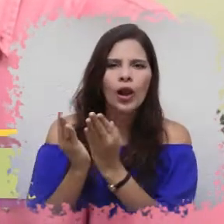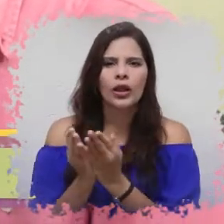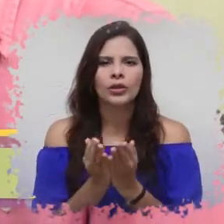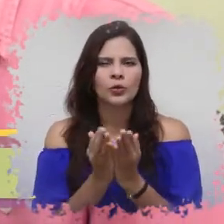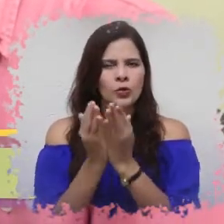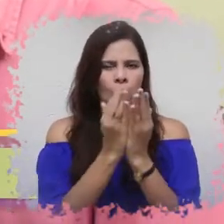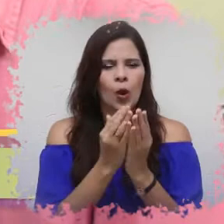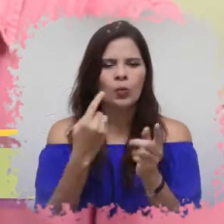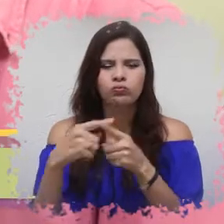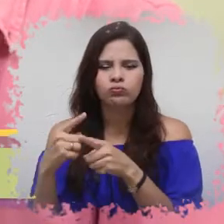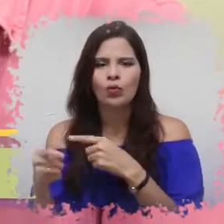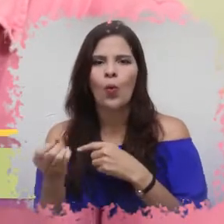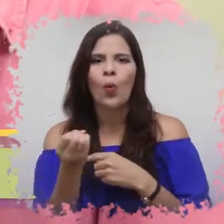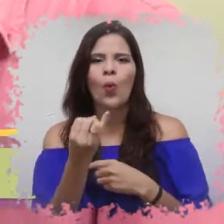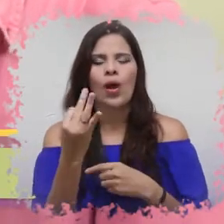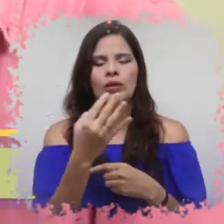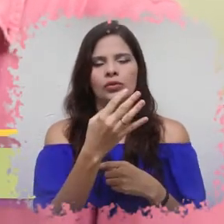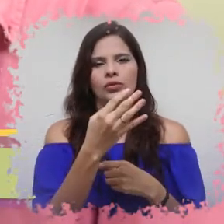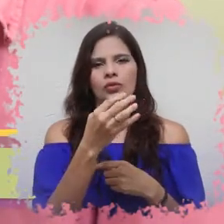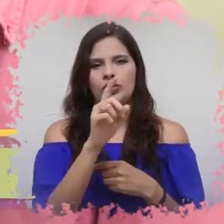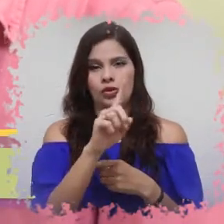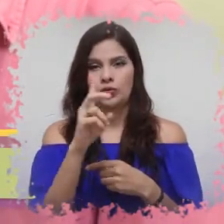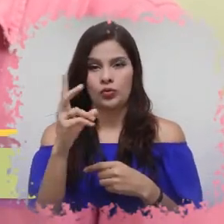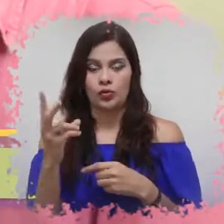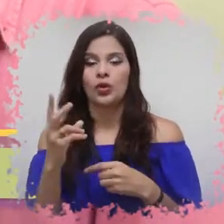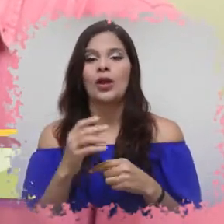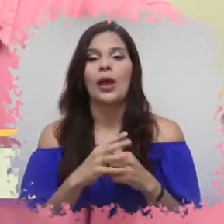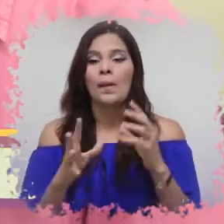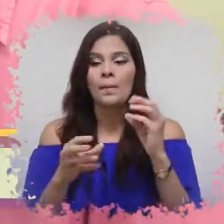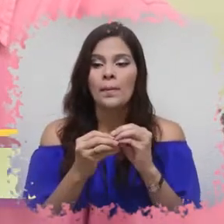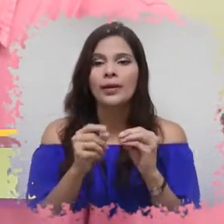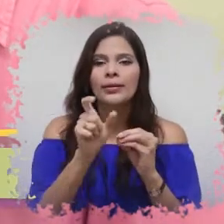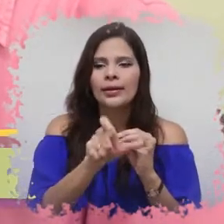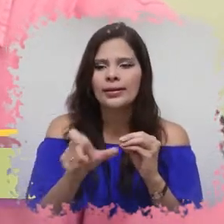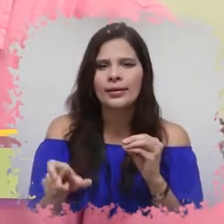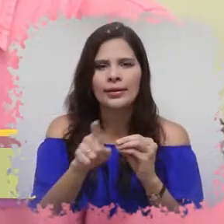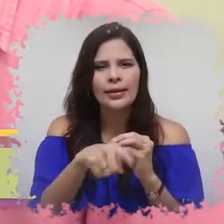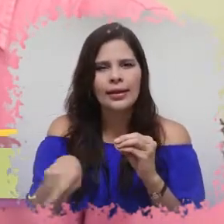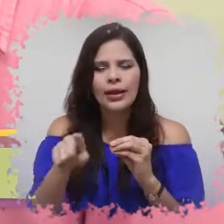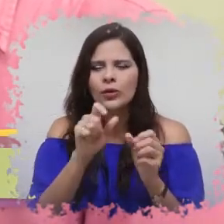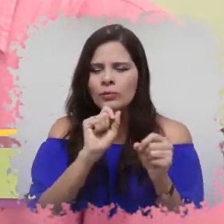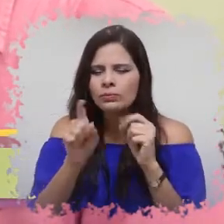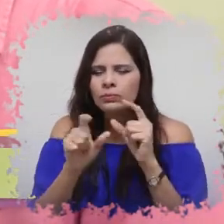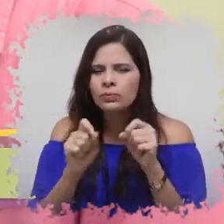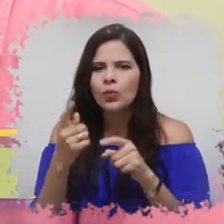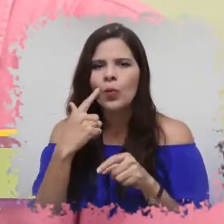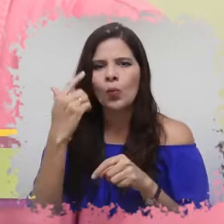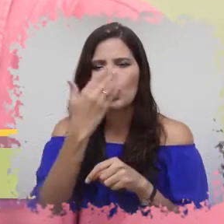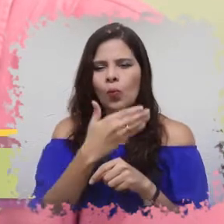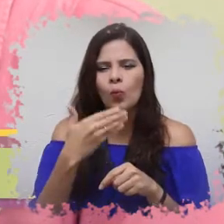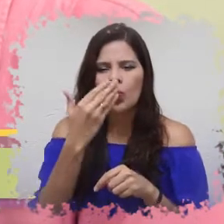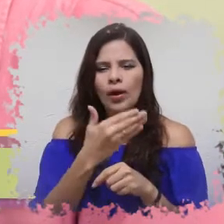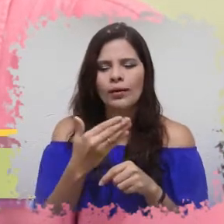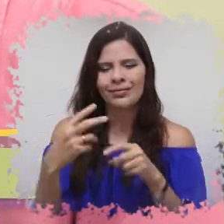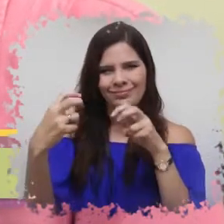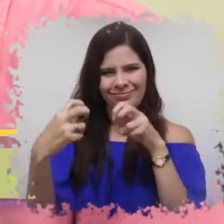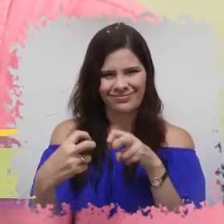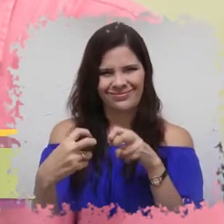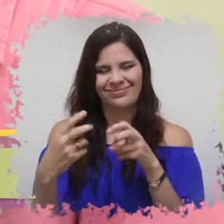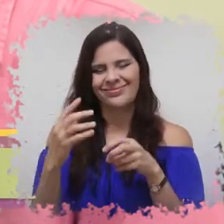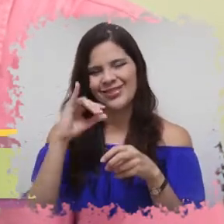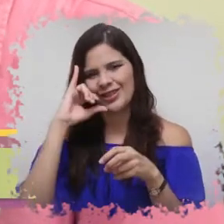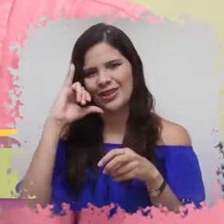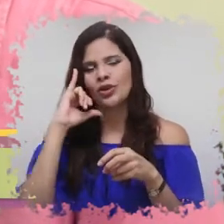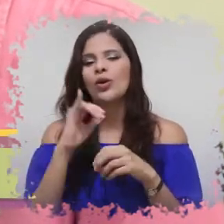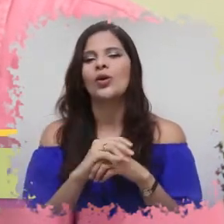son 156 colegios que están en estos municipios, y los cuales tendrán que hacer una prueba de vocacionalidad que va desde el